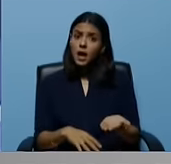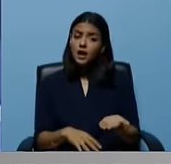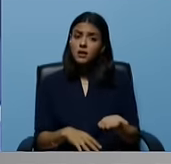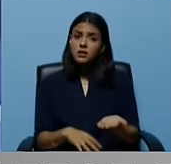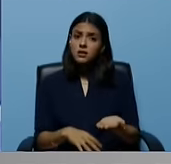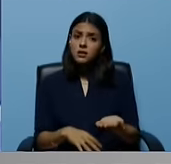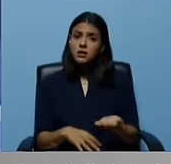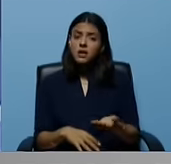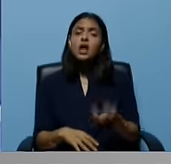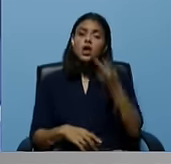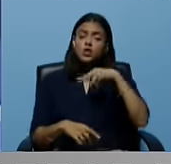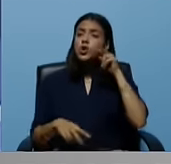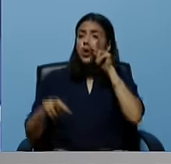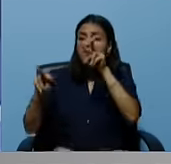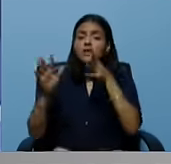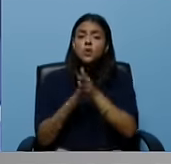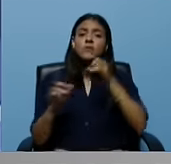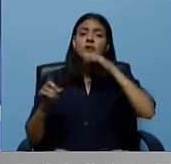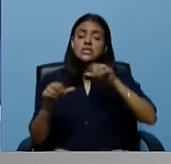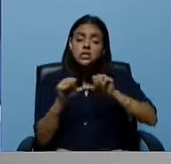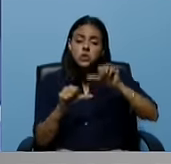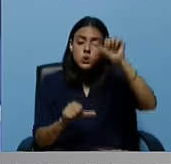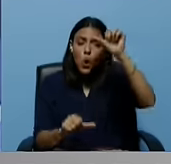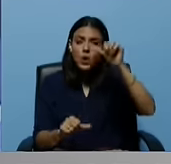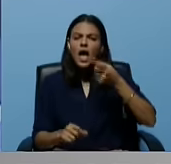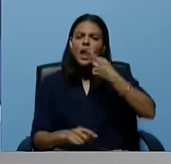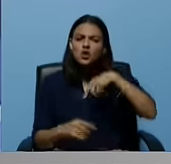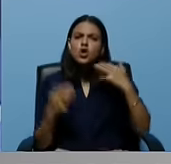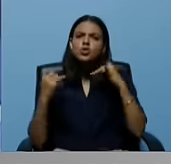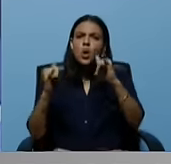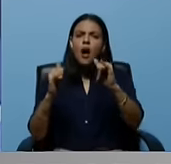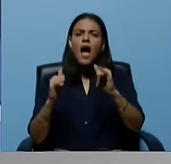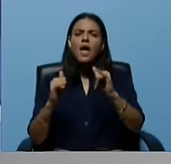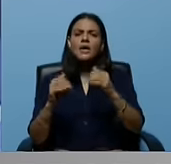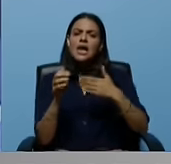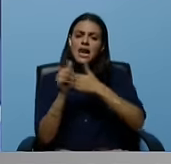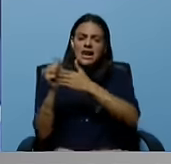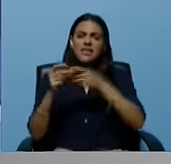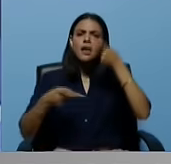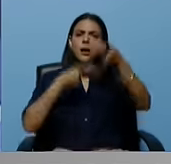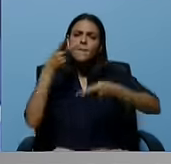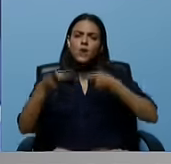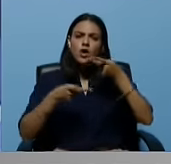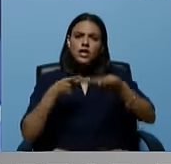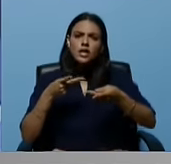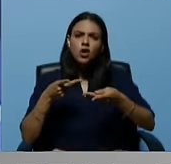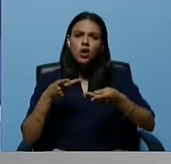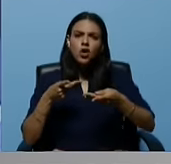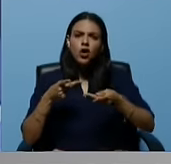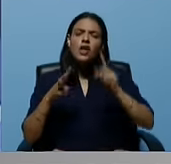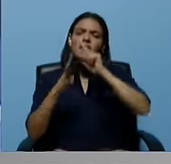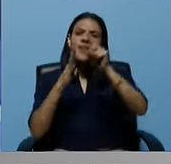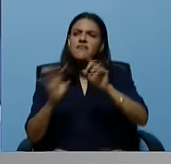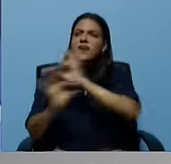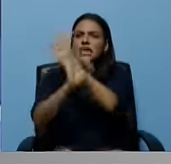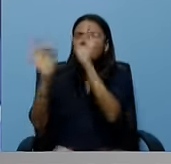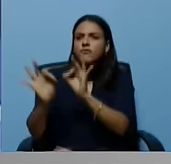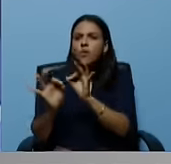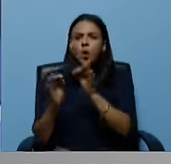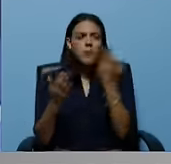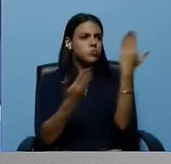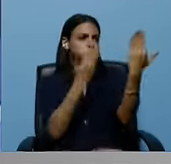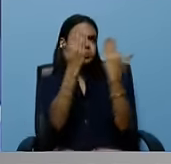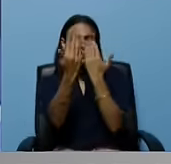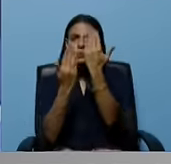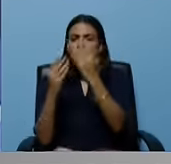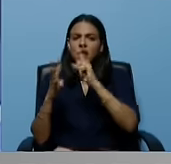a todo lo largo de la historia republicana hemos tenido líderes políticos de distinto tinte,